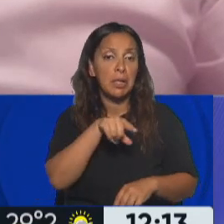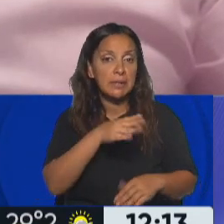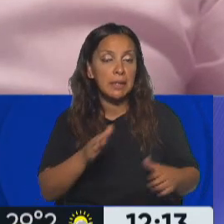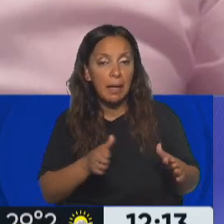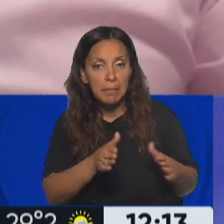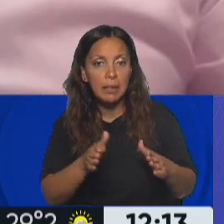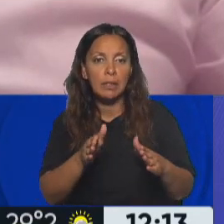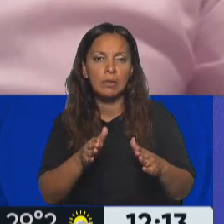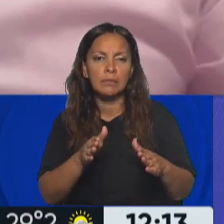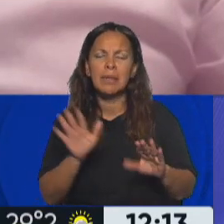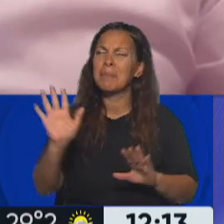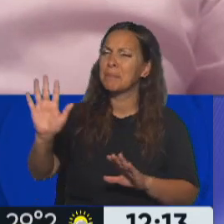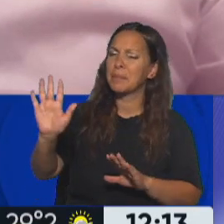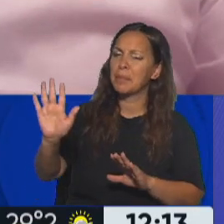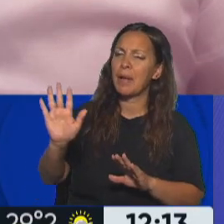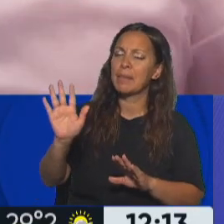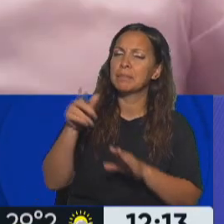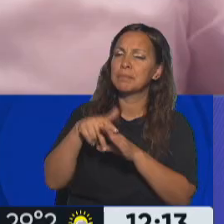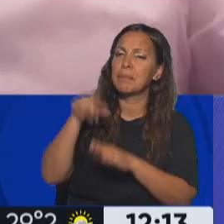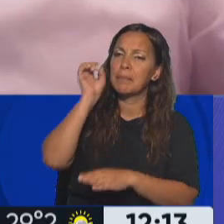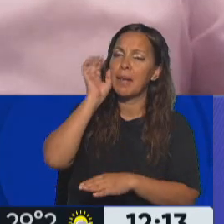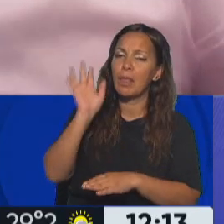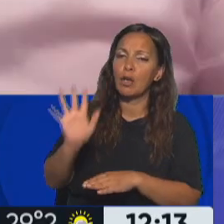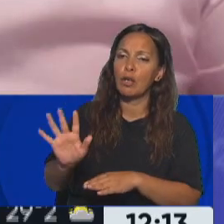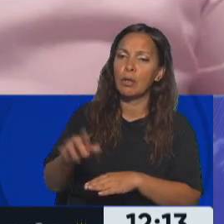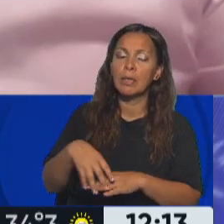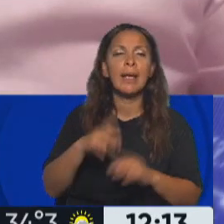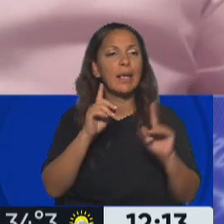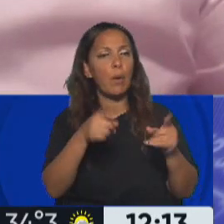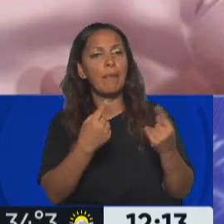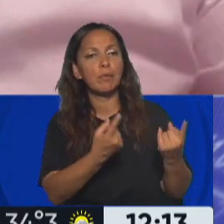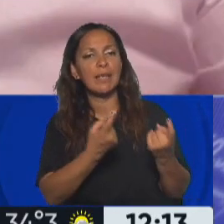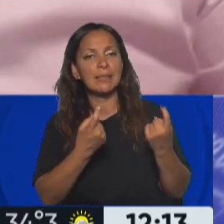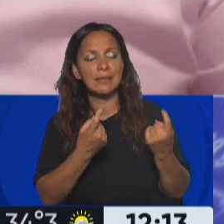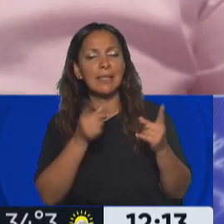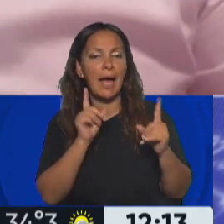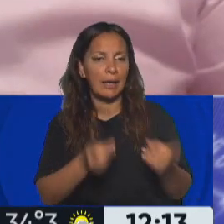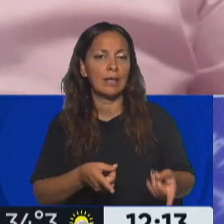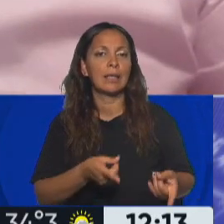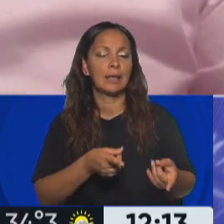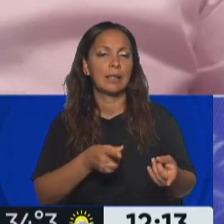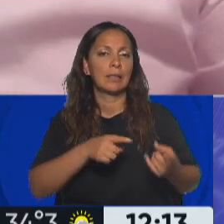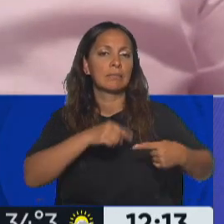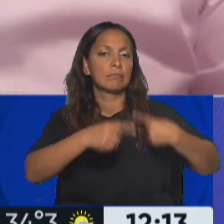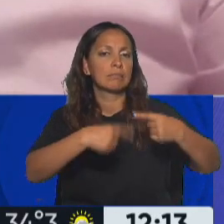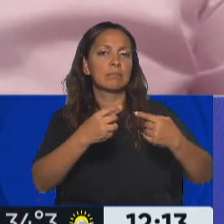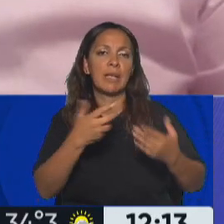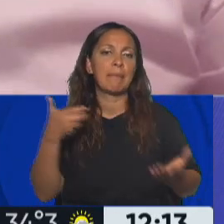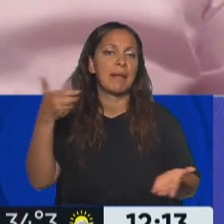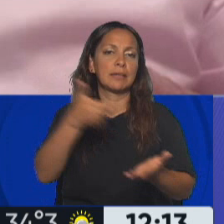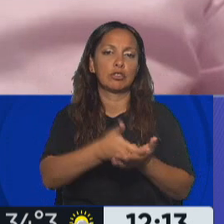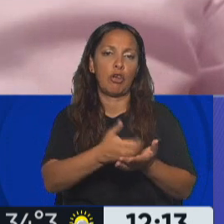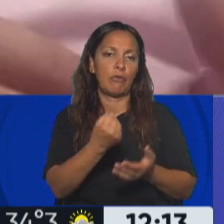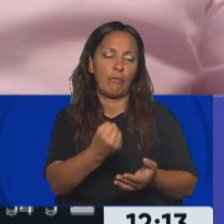que si A vamos ver, a Mariano, crecer, sí. vamos a necesitar sí o sí de una fuerte inversión y